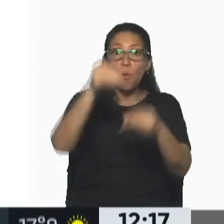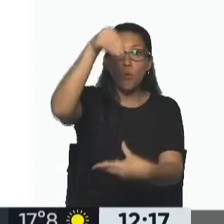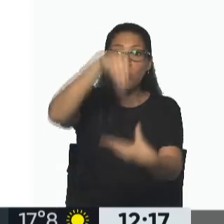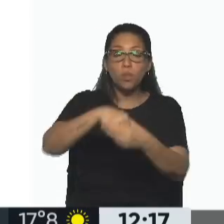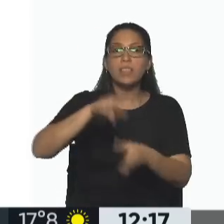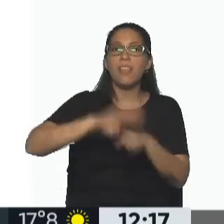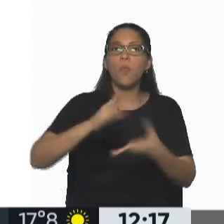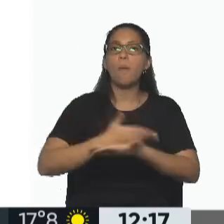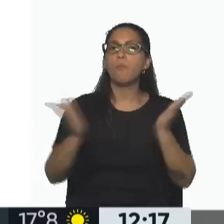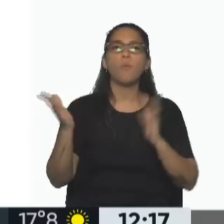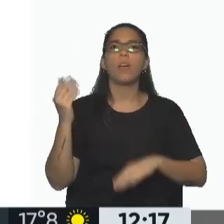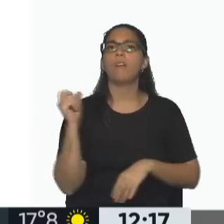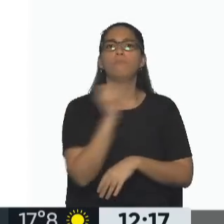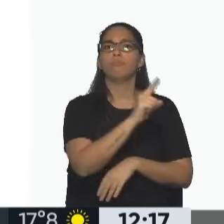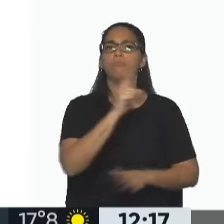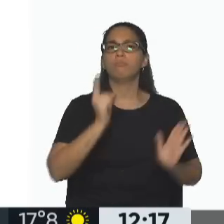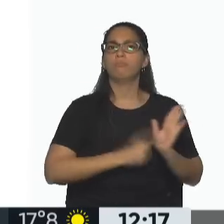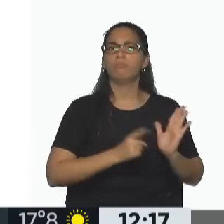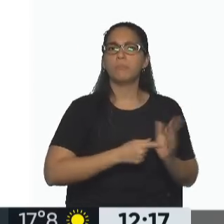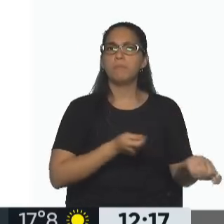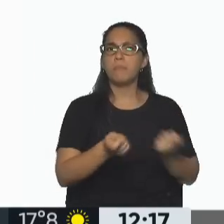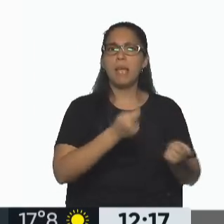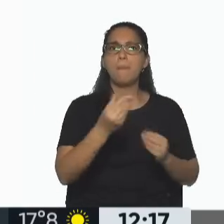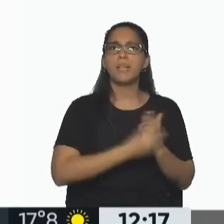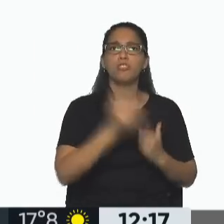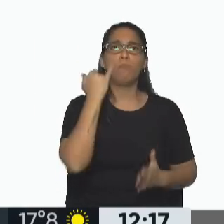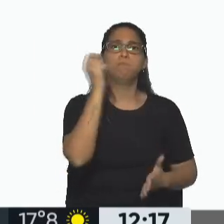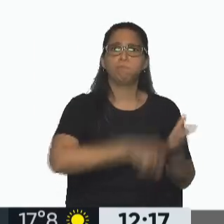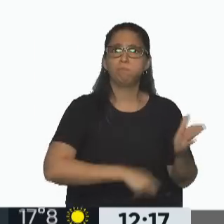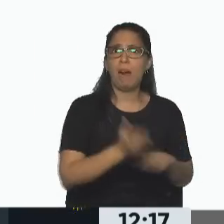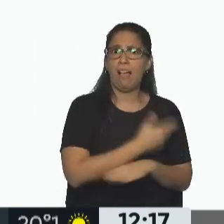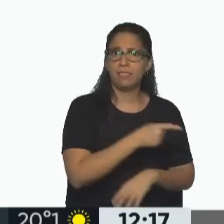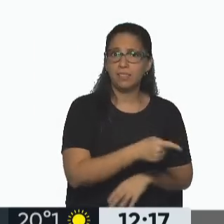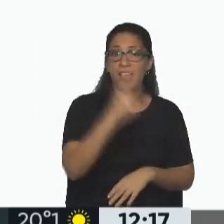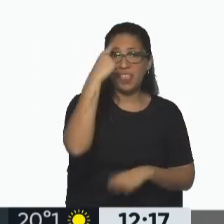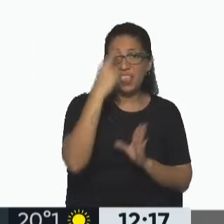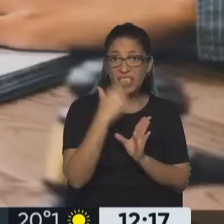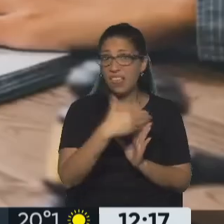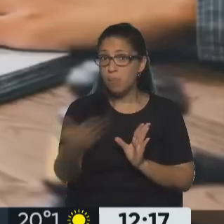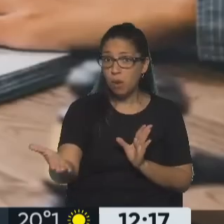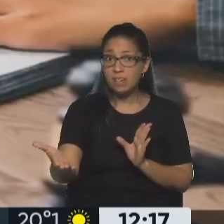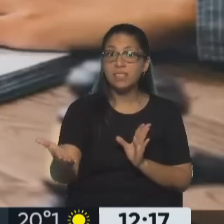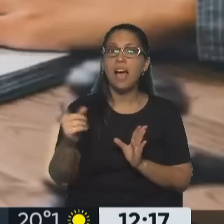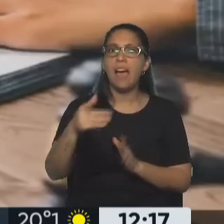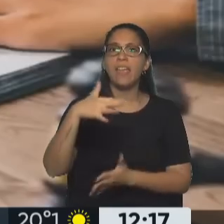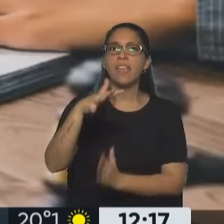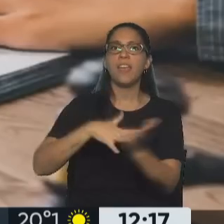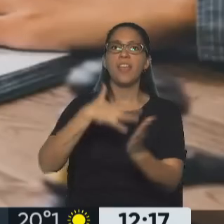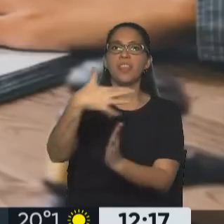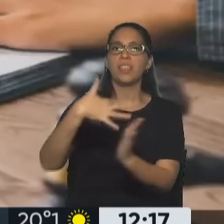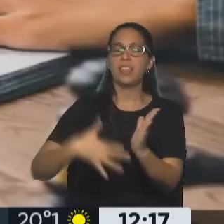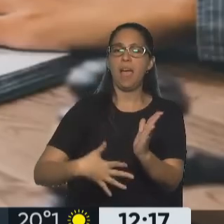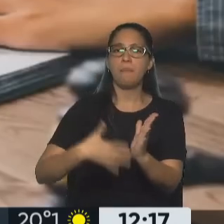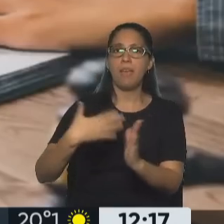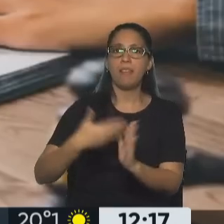deuda pública en cabeza del ministro, que ya había firmado. 10 días después de la firma del primer acuerdo, se emite el dictamen jurídico